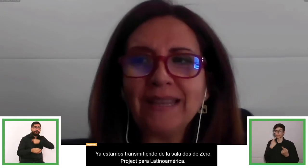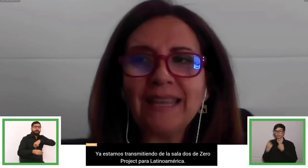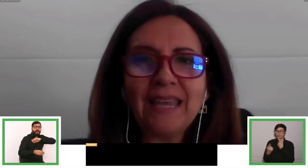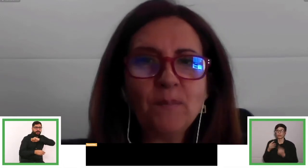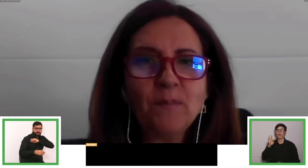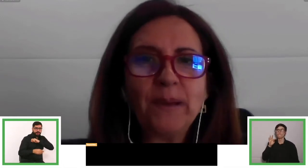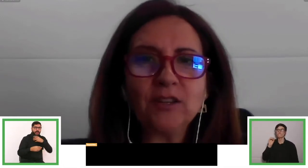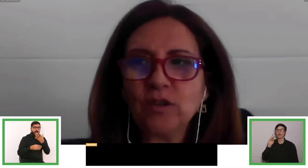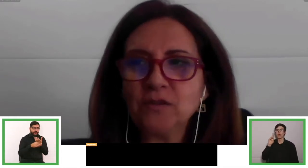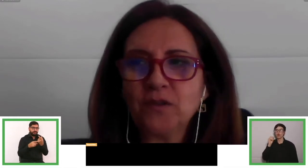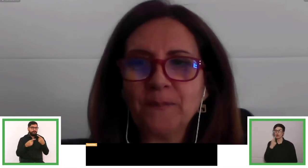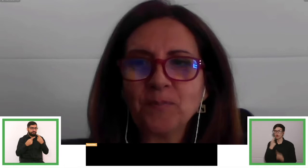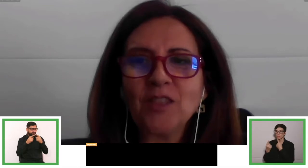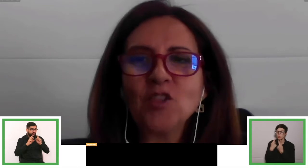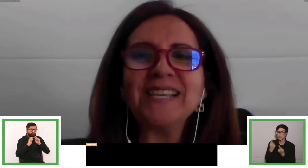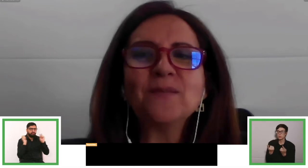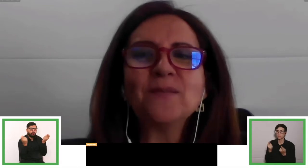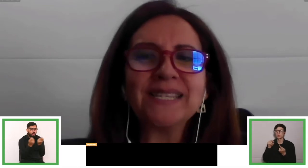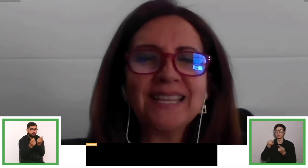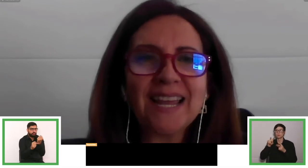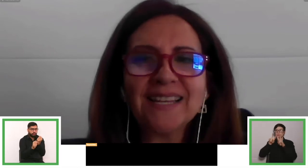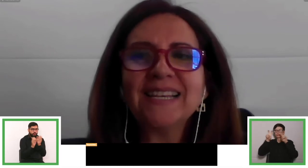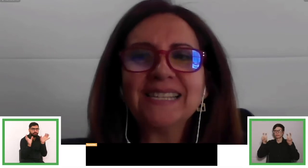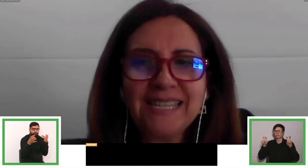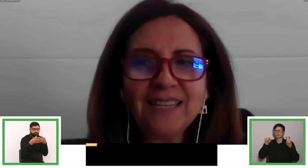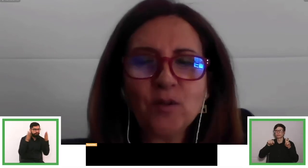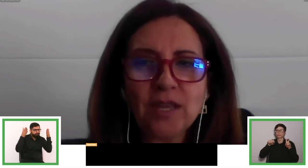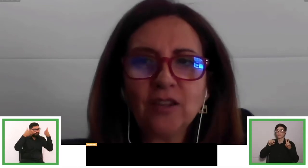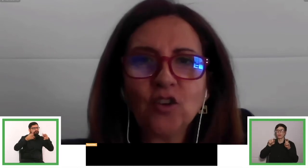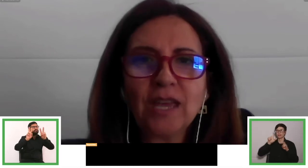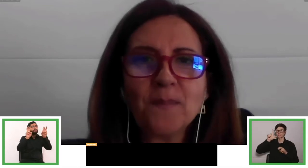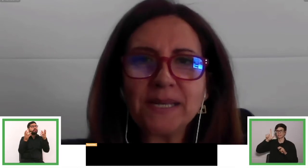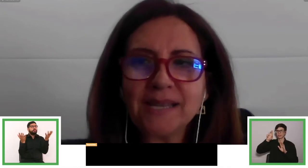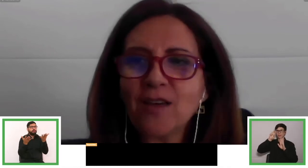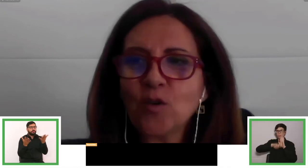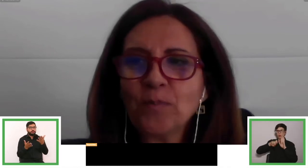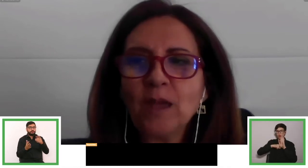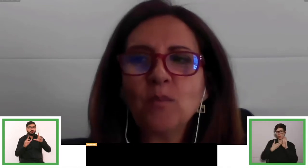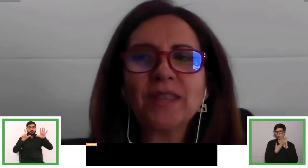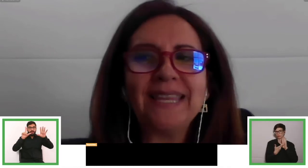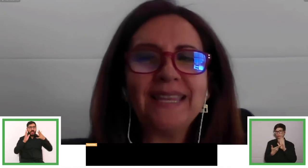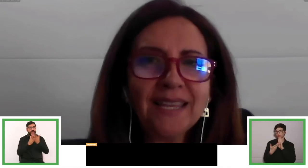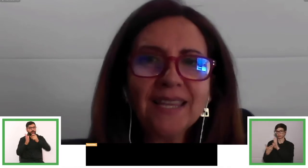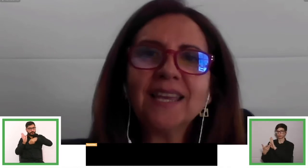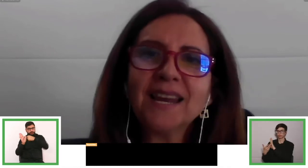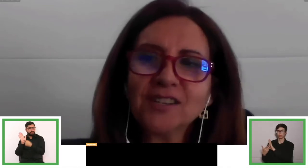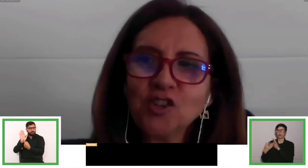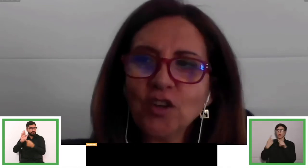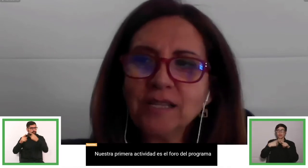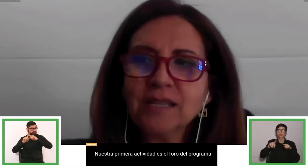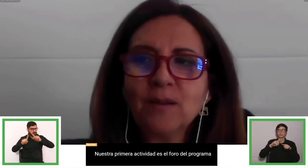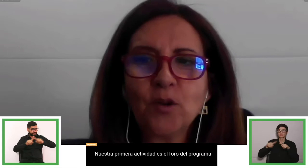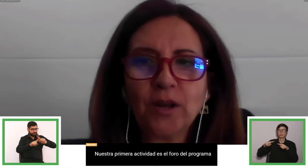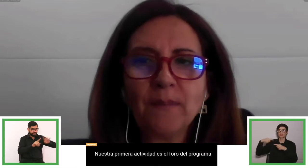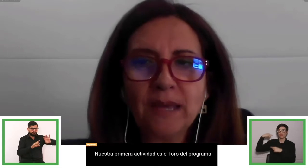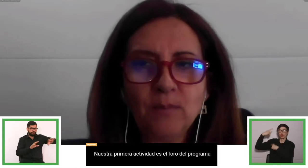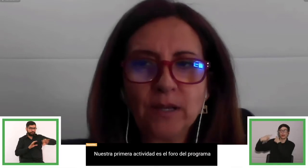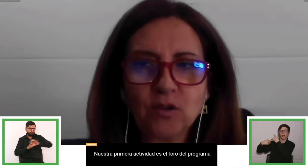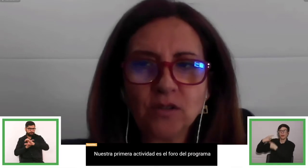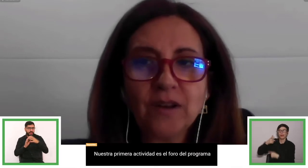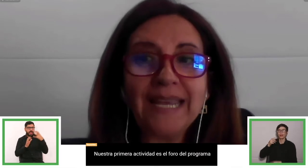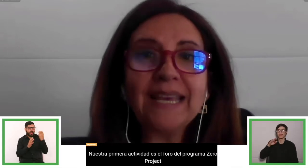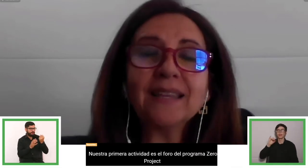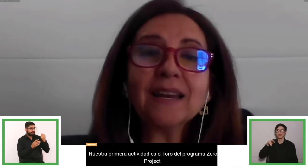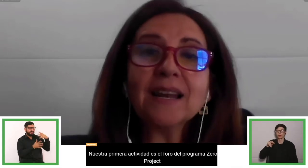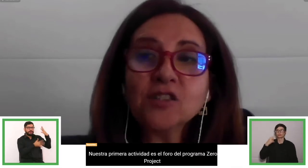Project Impact Transfer, donde se presentarán 7 proyectos que han pasado por distintas generaciones del programa